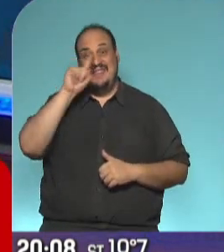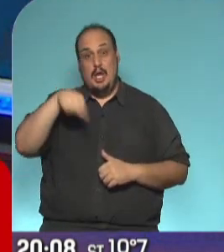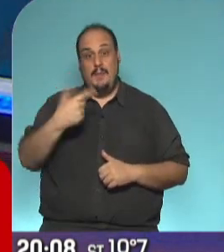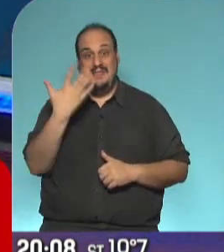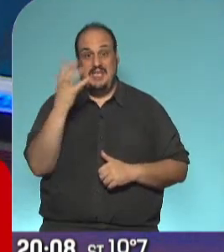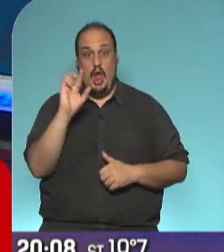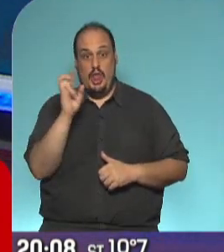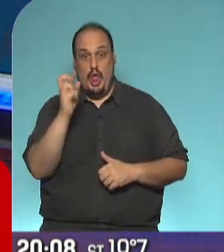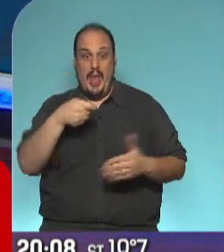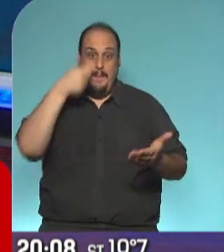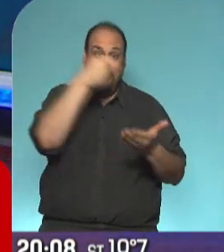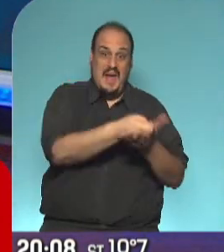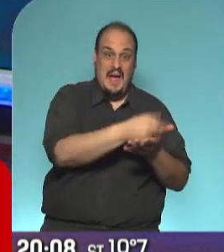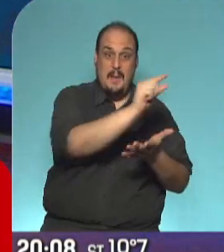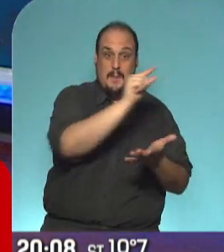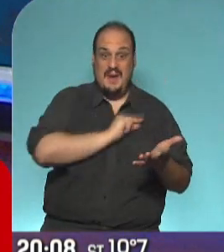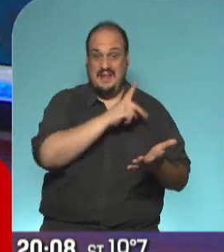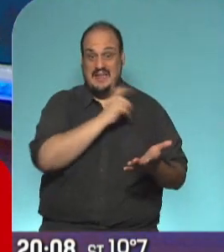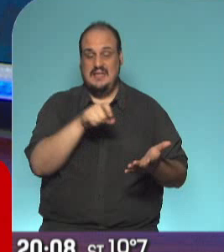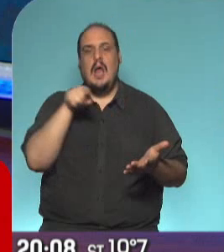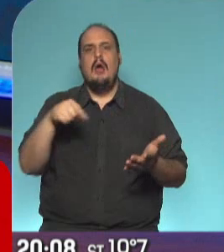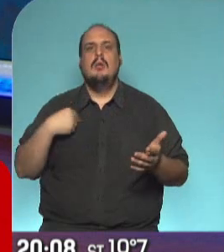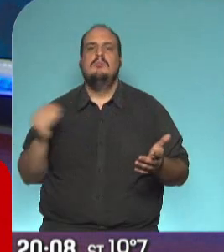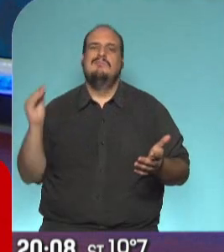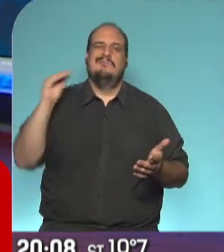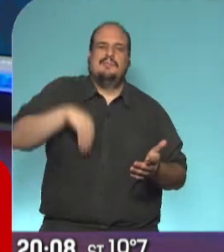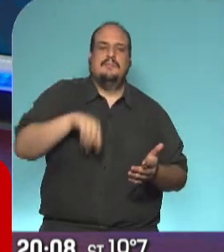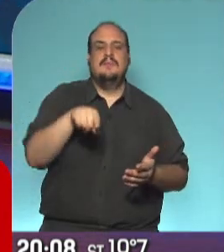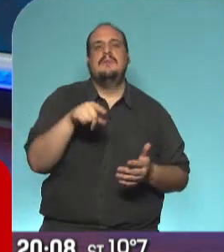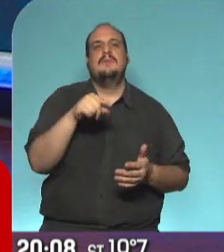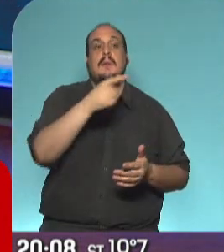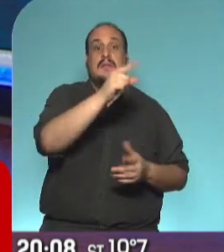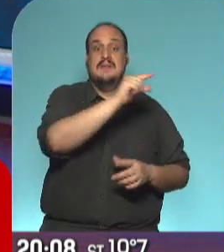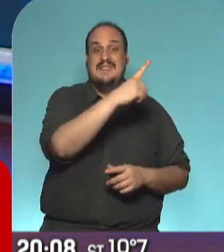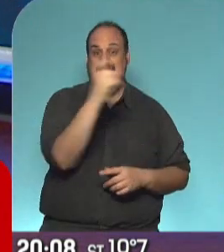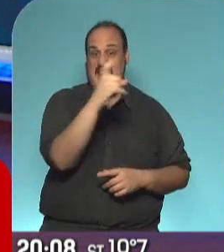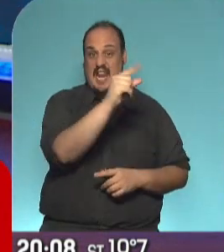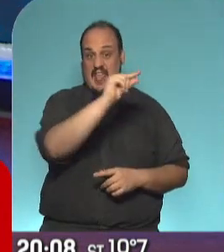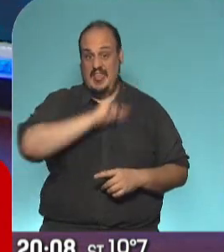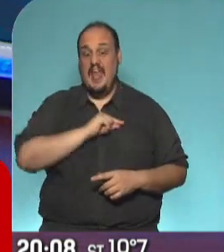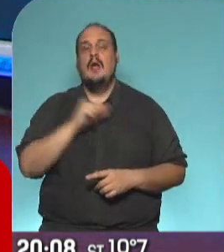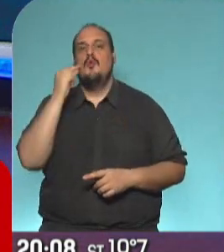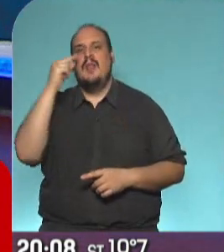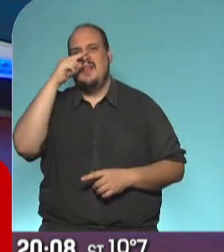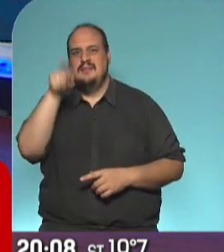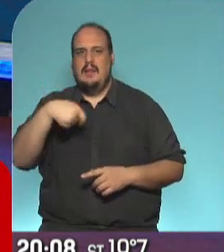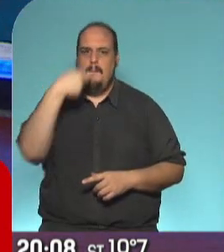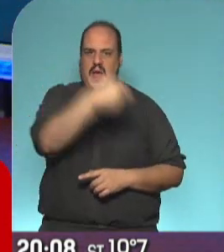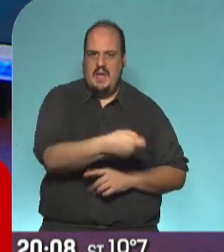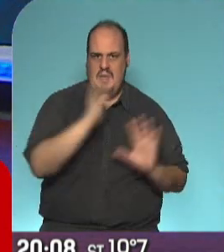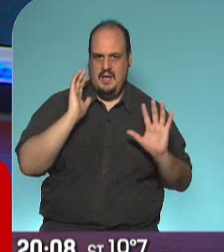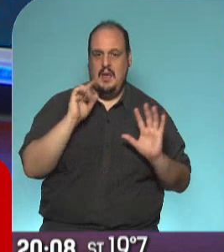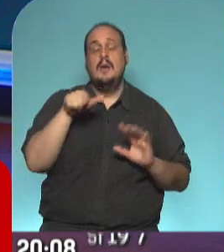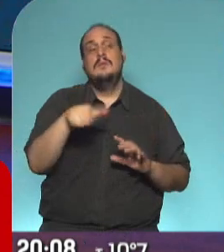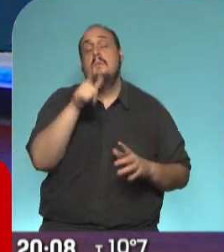aumenta y llega en principio a $47 cada 100, una nueva oferta que pretendía desde ese momento